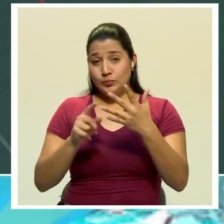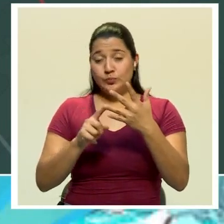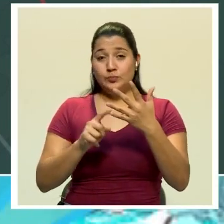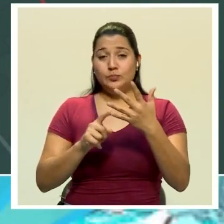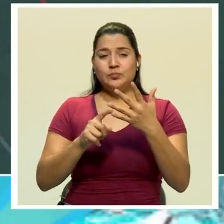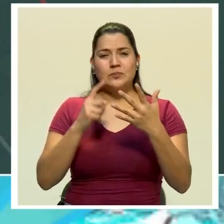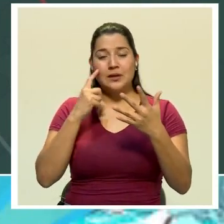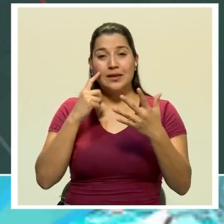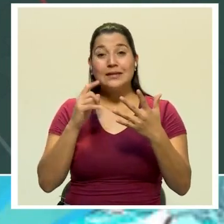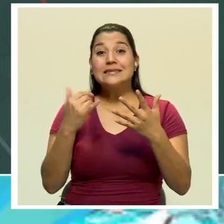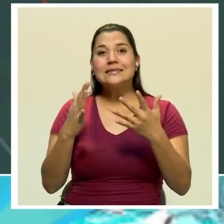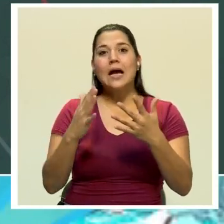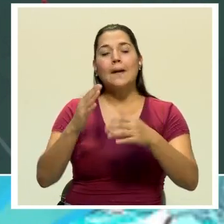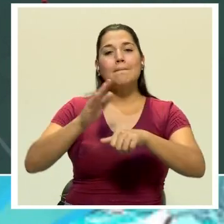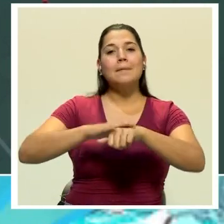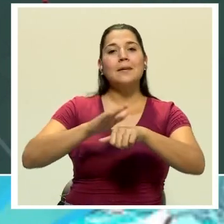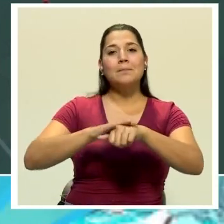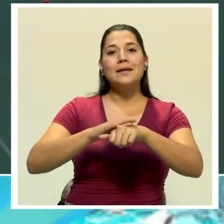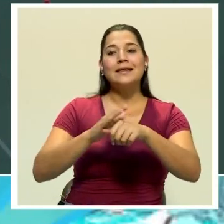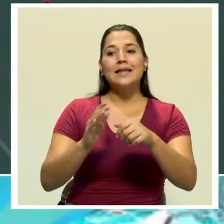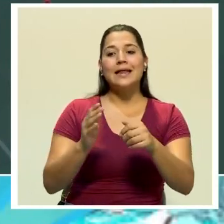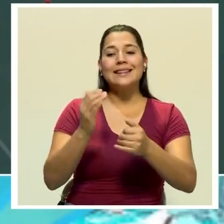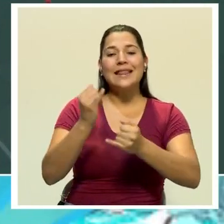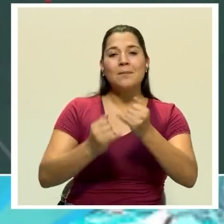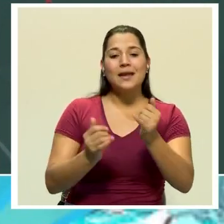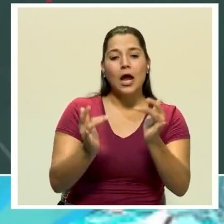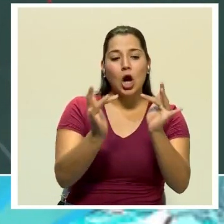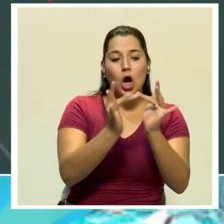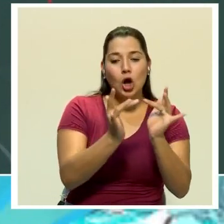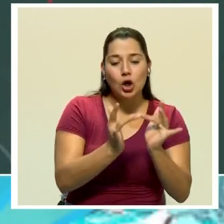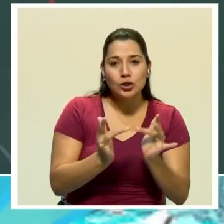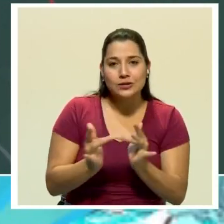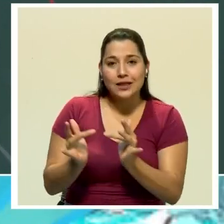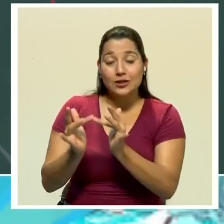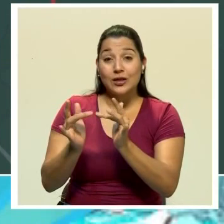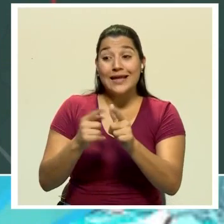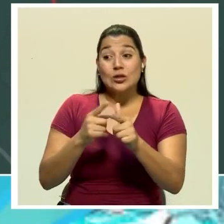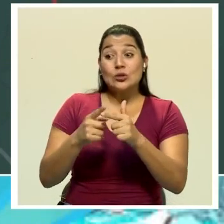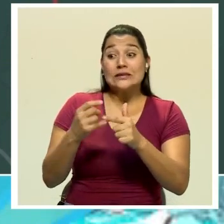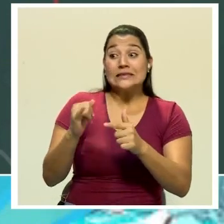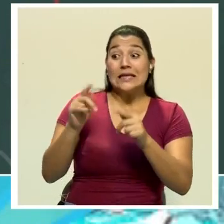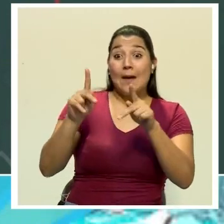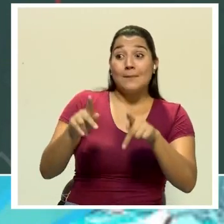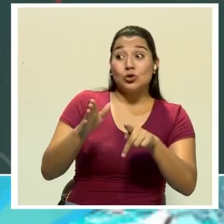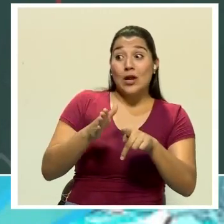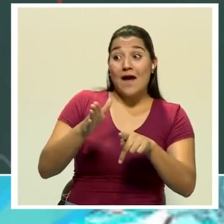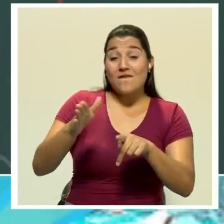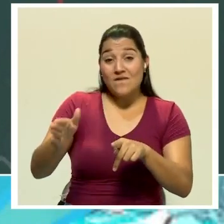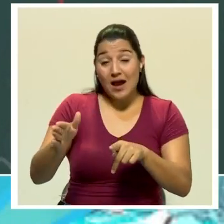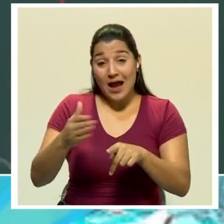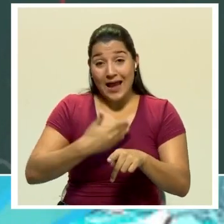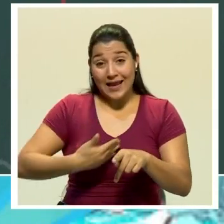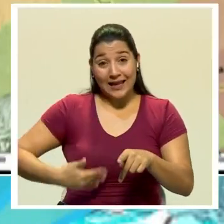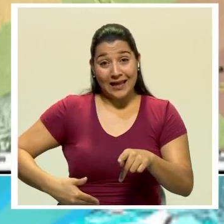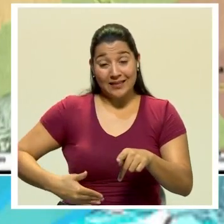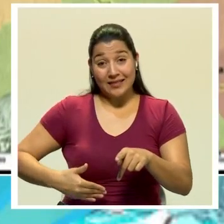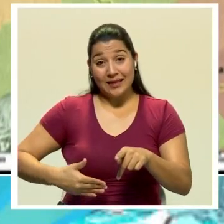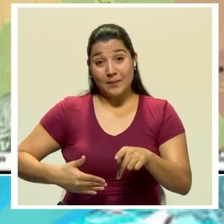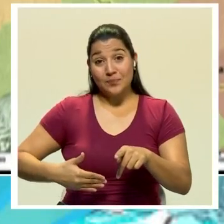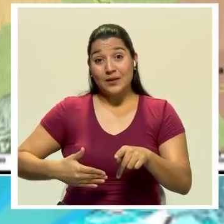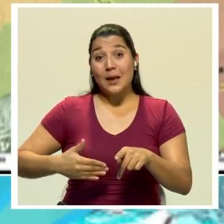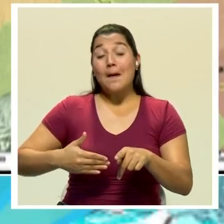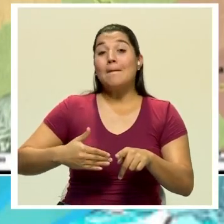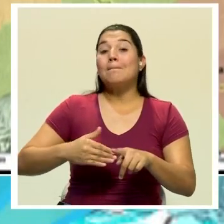¿Esto para qué? Para que las personas que vivan en Heredia y necesiten ir hacia Belén no tengan que venir hasta el centro de San José, sino que